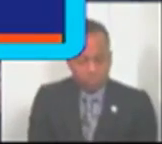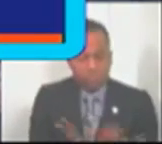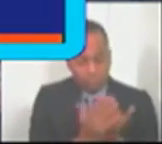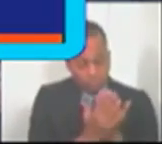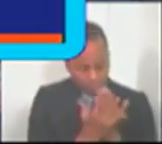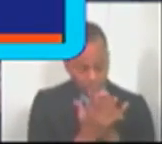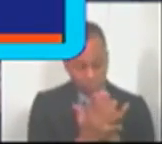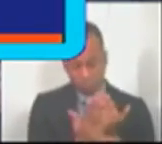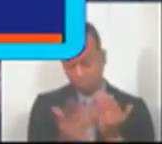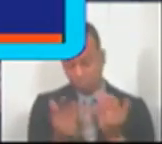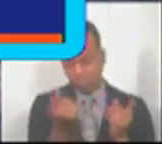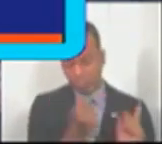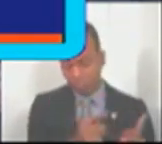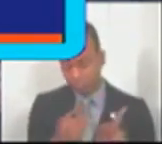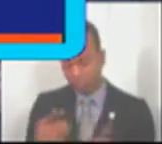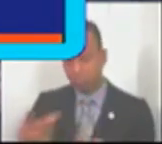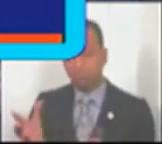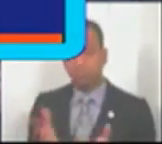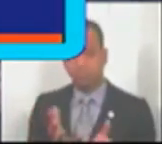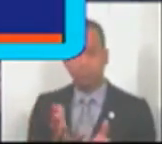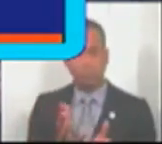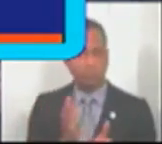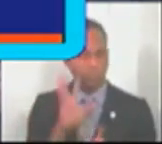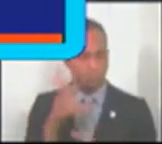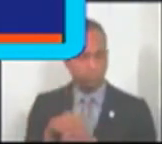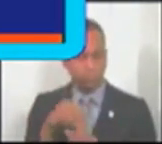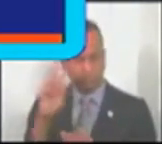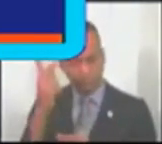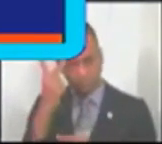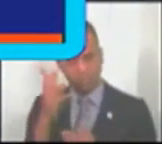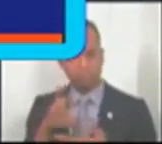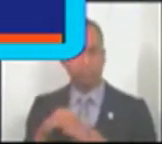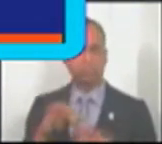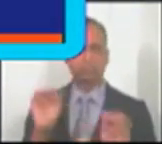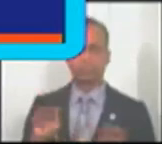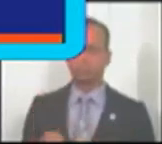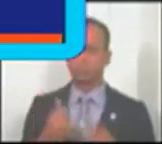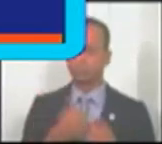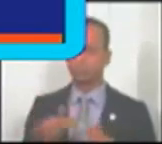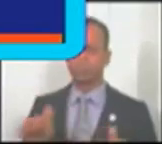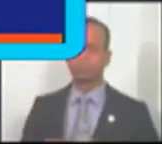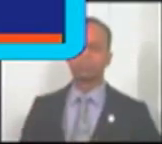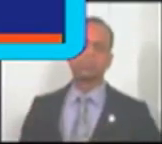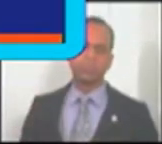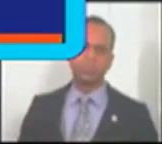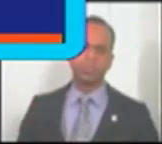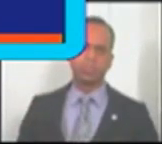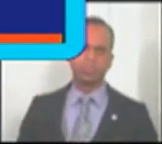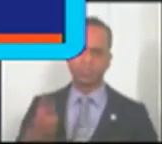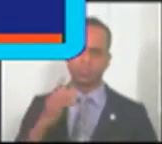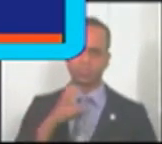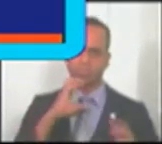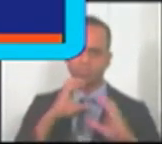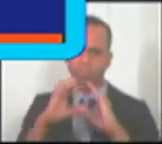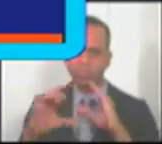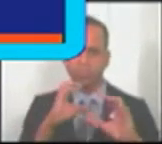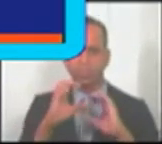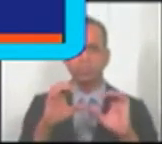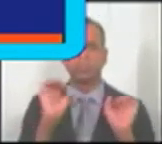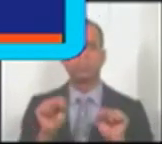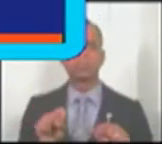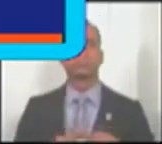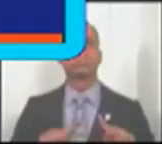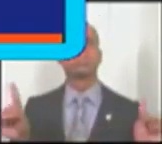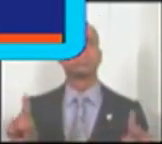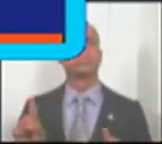consecuencias, seres humanos en la política, en el comercio, en lo que quiera, y en una comunicación que, a